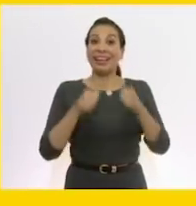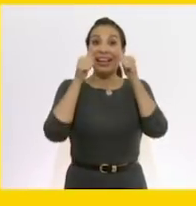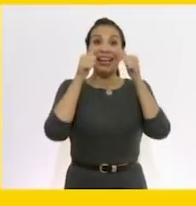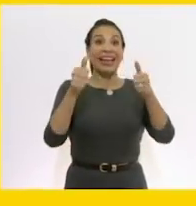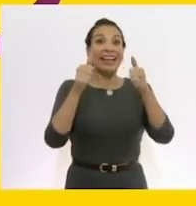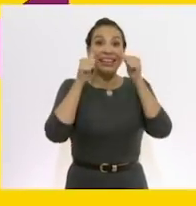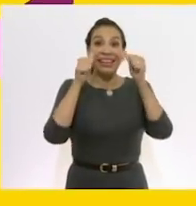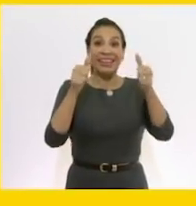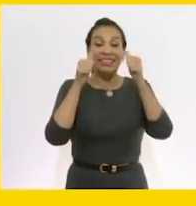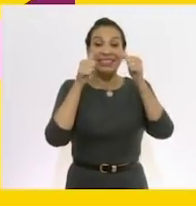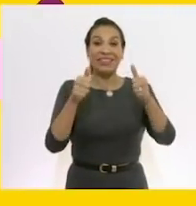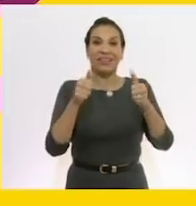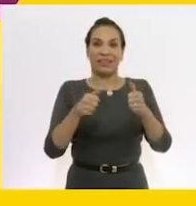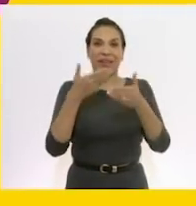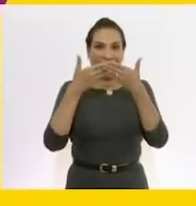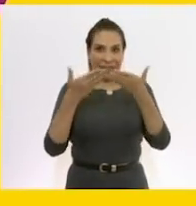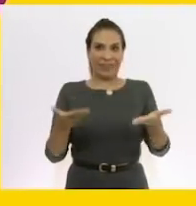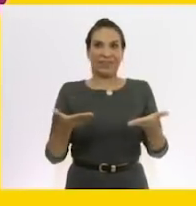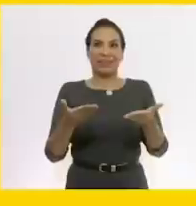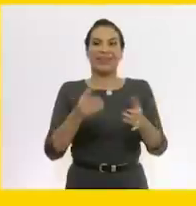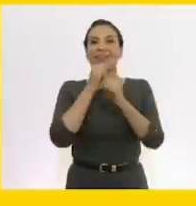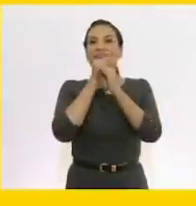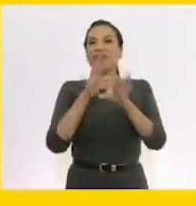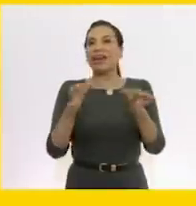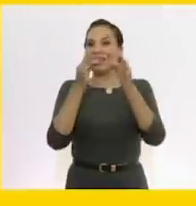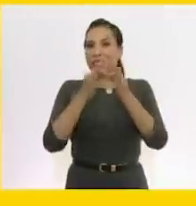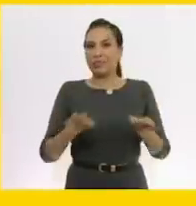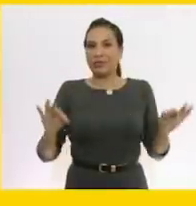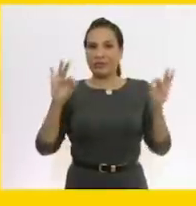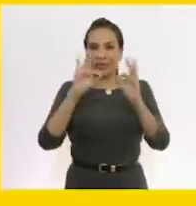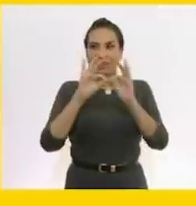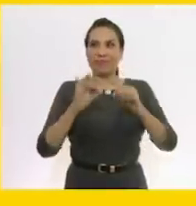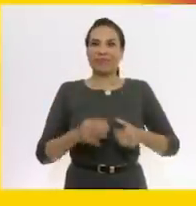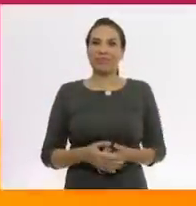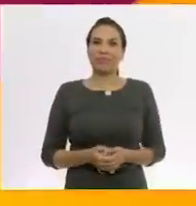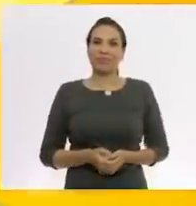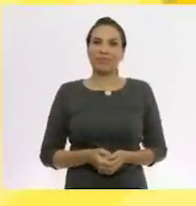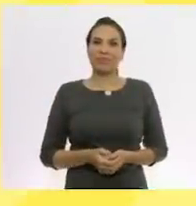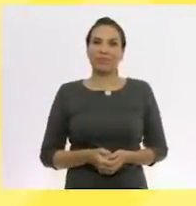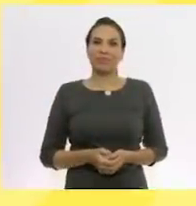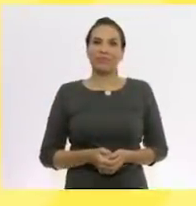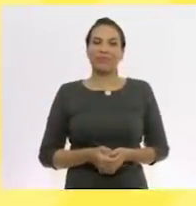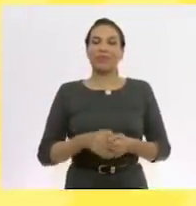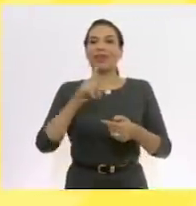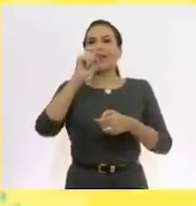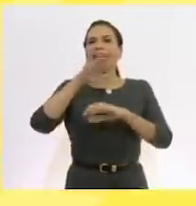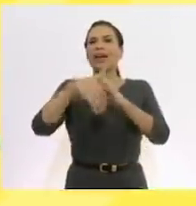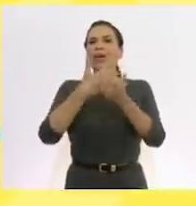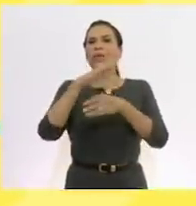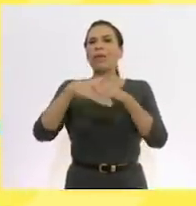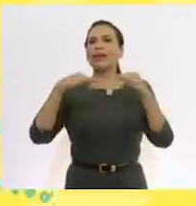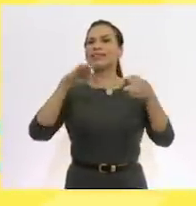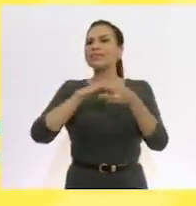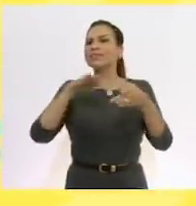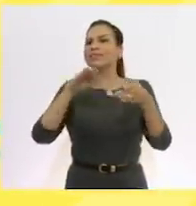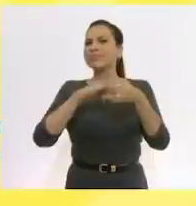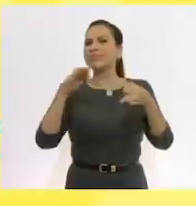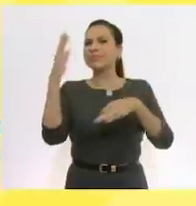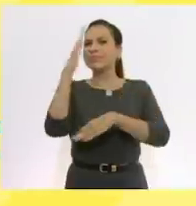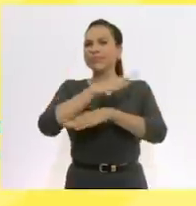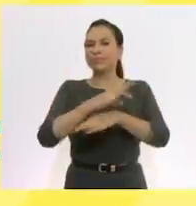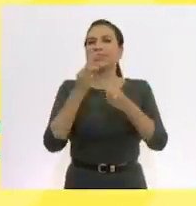¡Atención! ¡Atención! A continuación, información importante. Lavarnos las manos varias veces al día